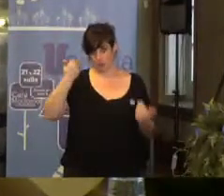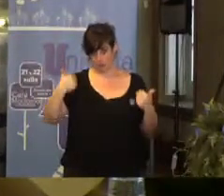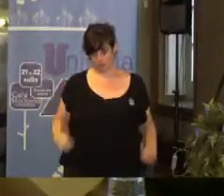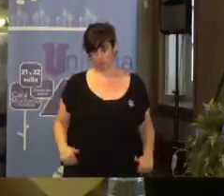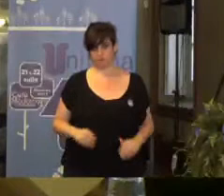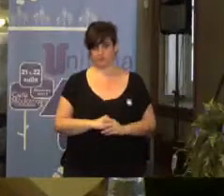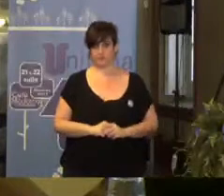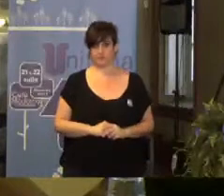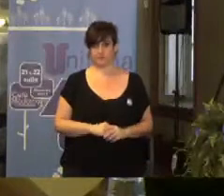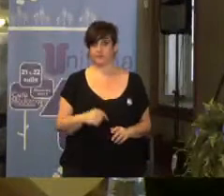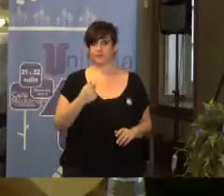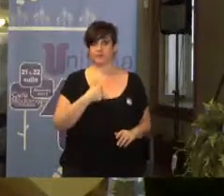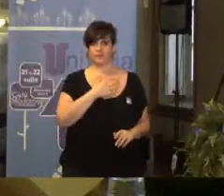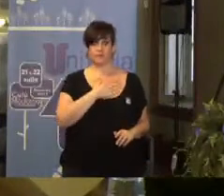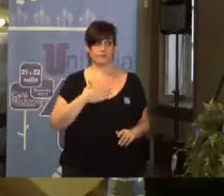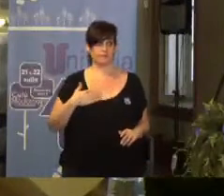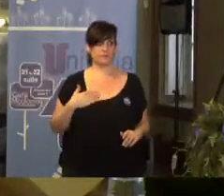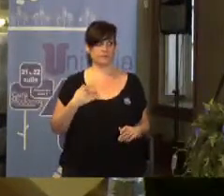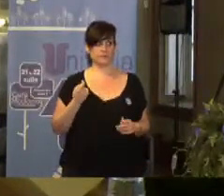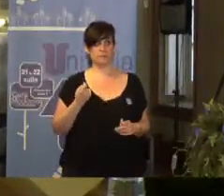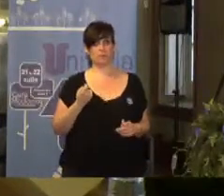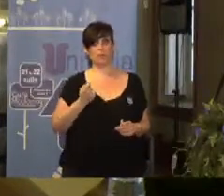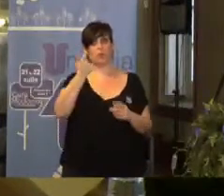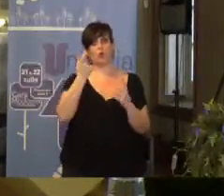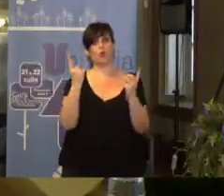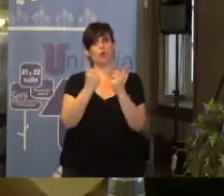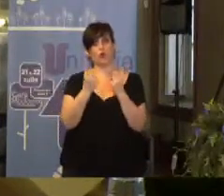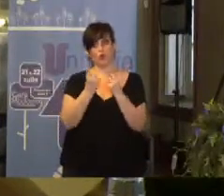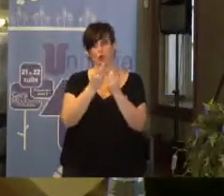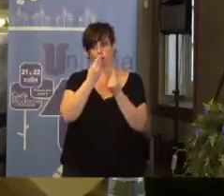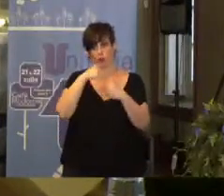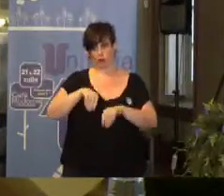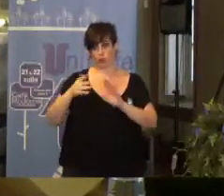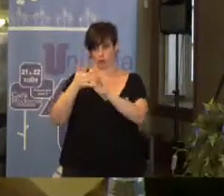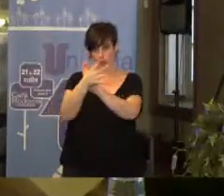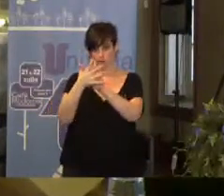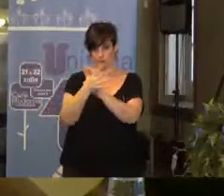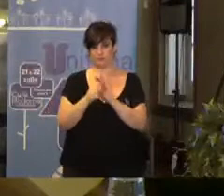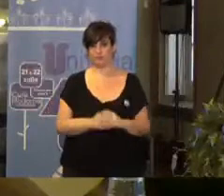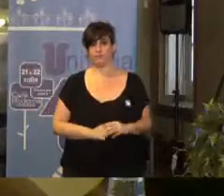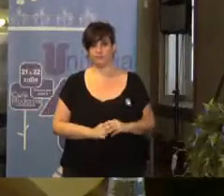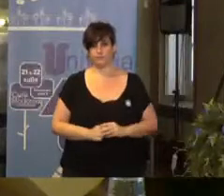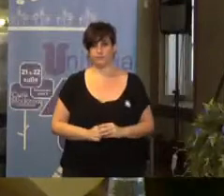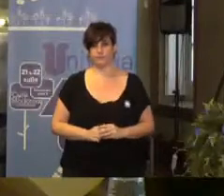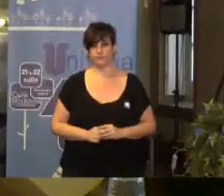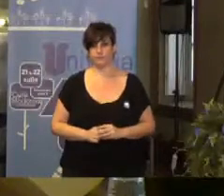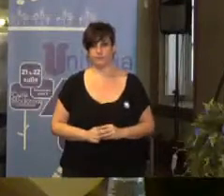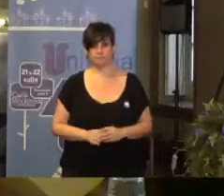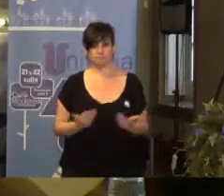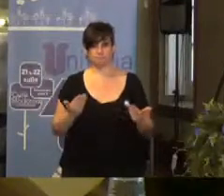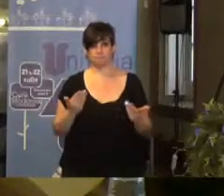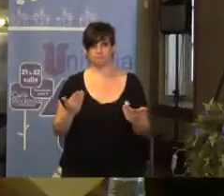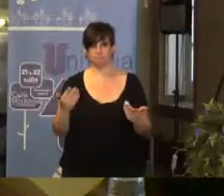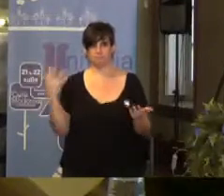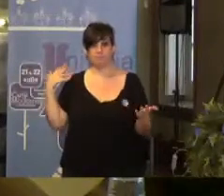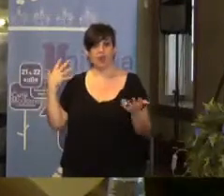E quero facer unha pequeniña parte de historia tamén, non? No que a min refire, non? En todos estes procesos que